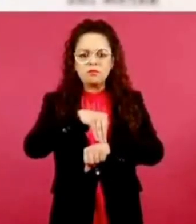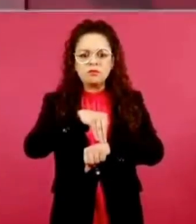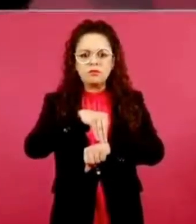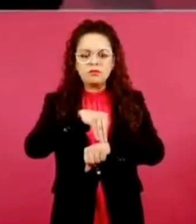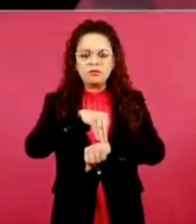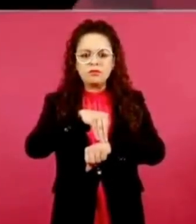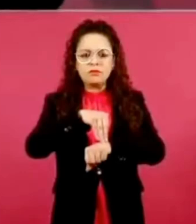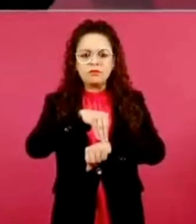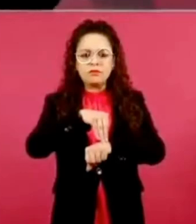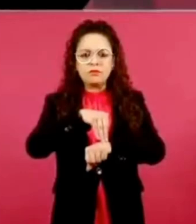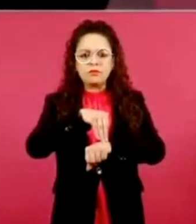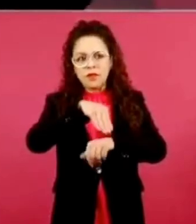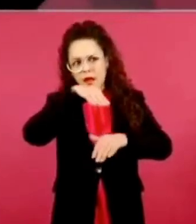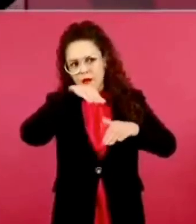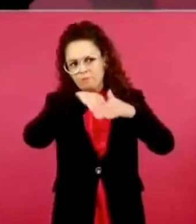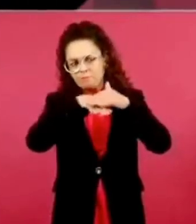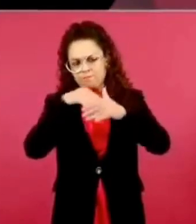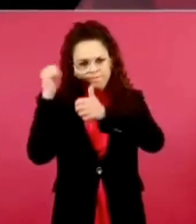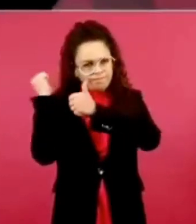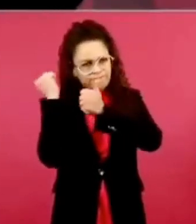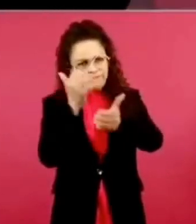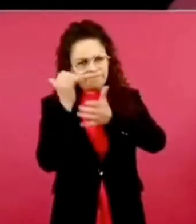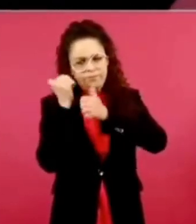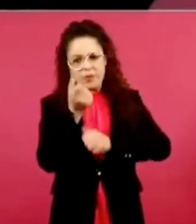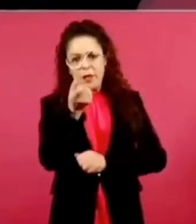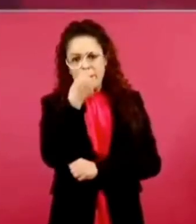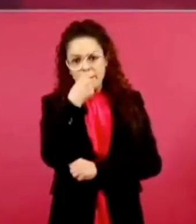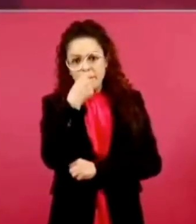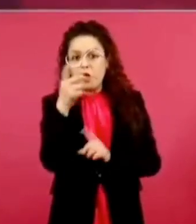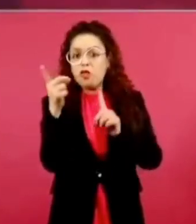para que no faltaran los medicamentos en ninguna parte del país,